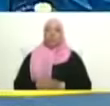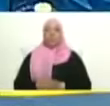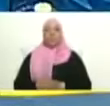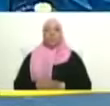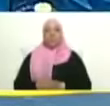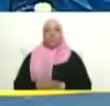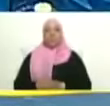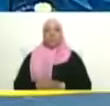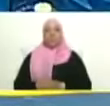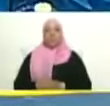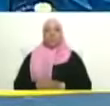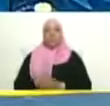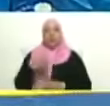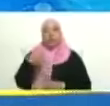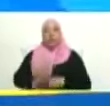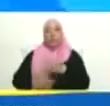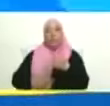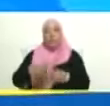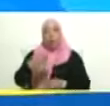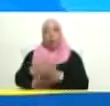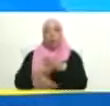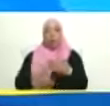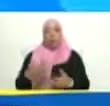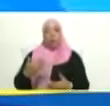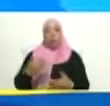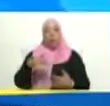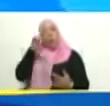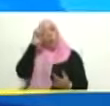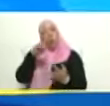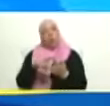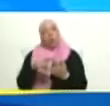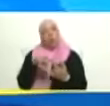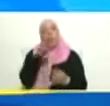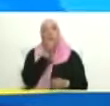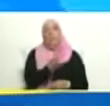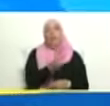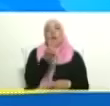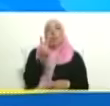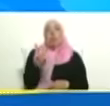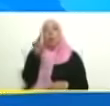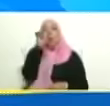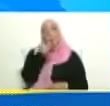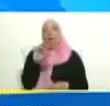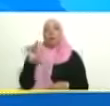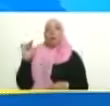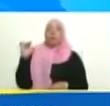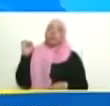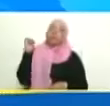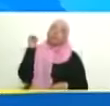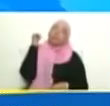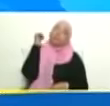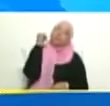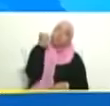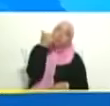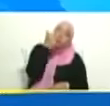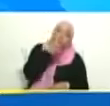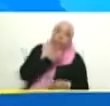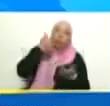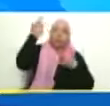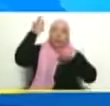uno detrás del otro. Un gran paso cuando hace 22 años nuestro comandante Hugo